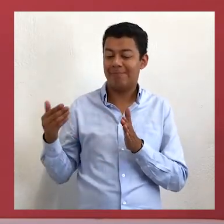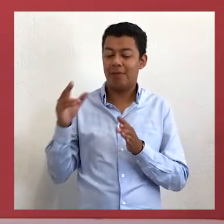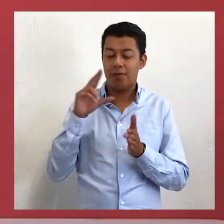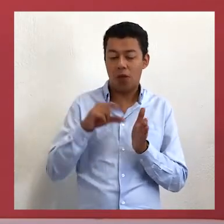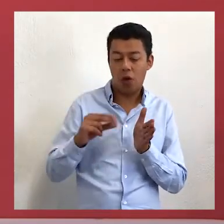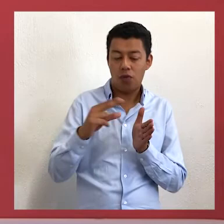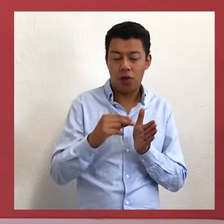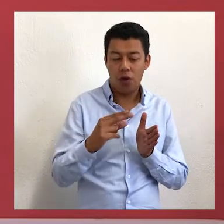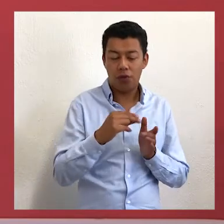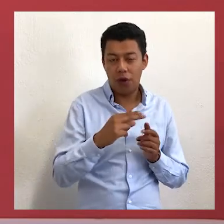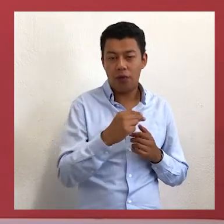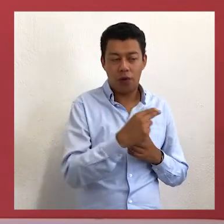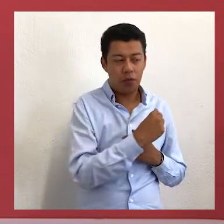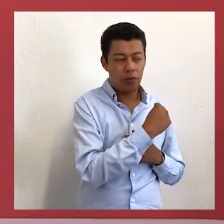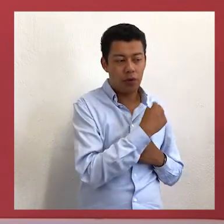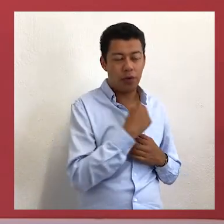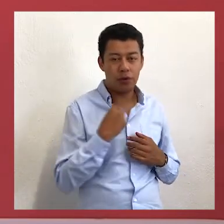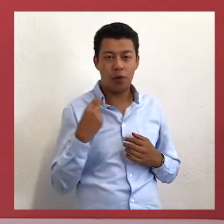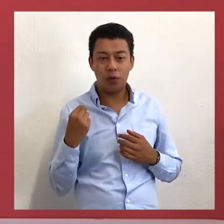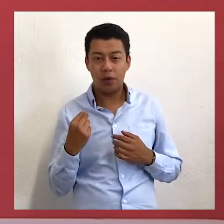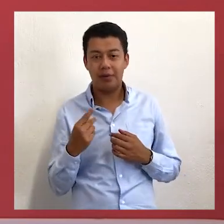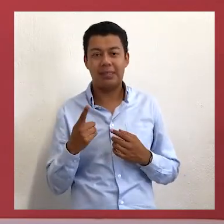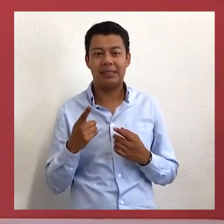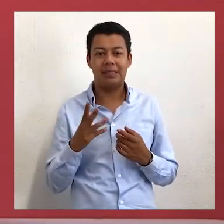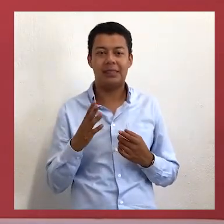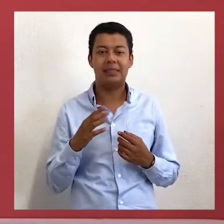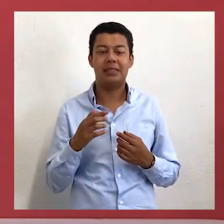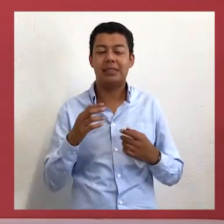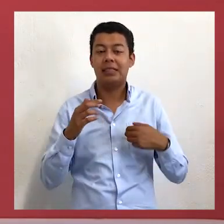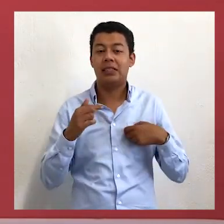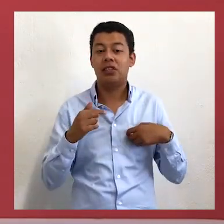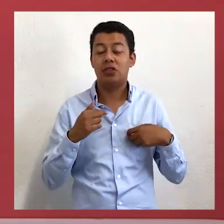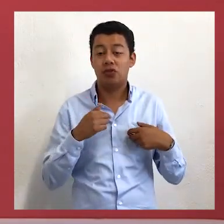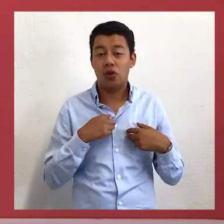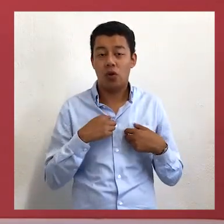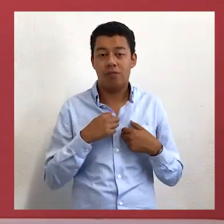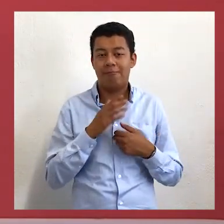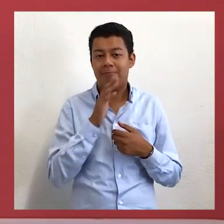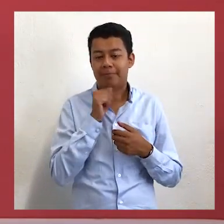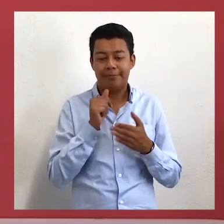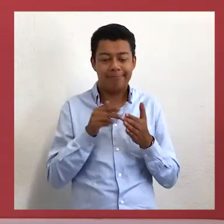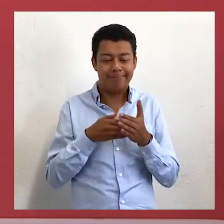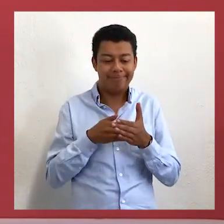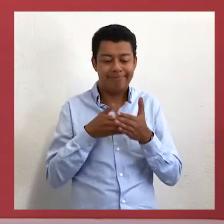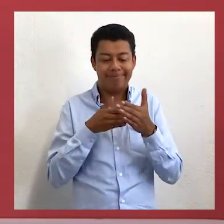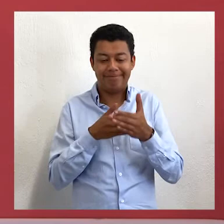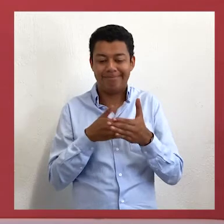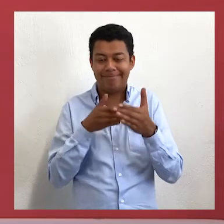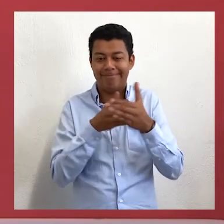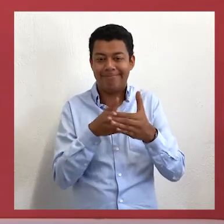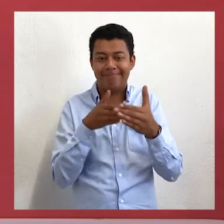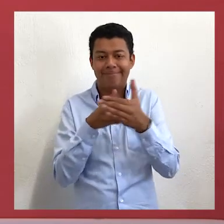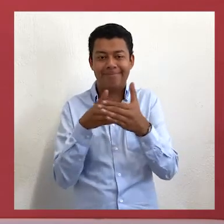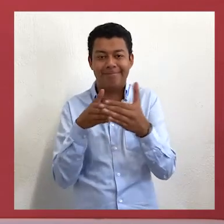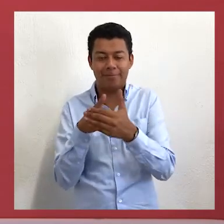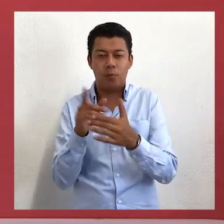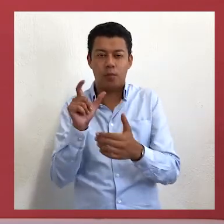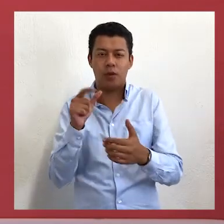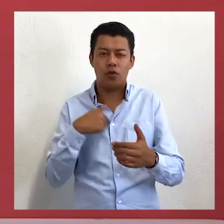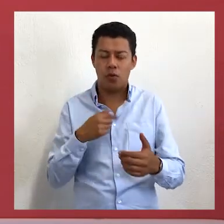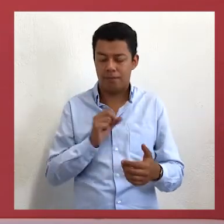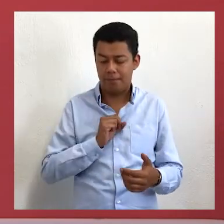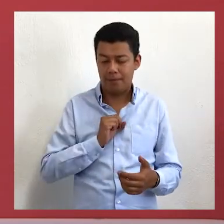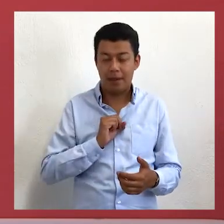si los demás me están diciendo, no eres bueno, no eres buena, esto no te va a salir, cuando yo estoy desarrollando